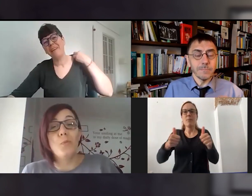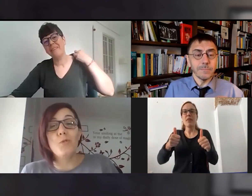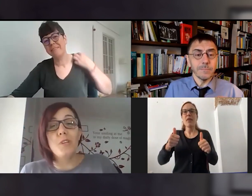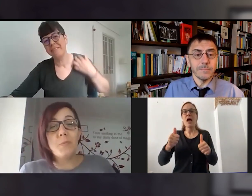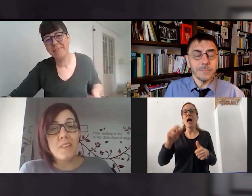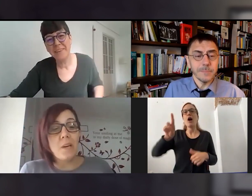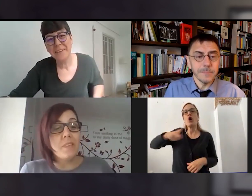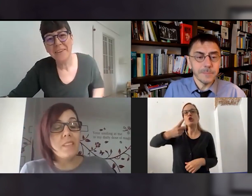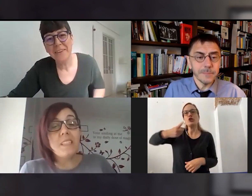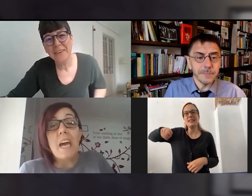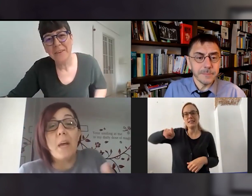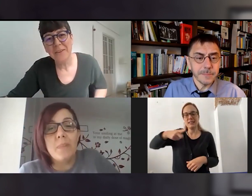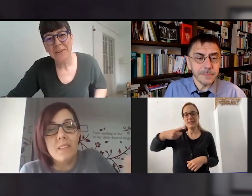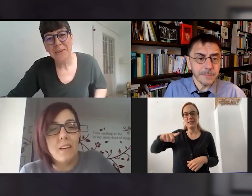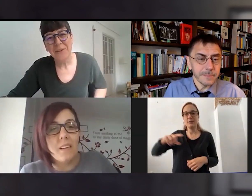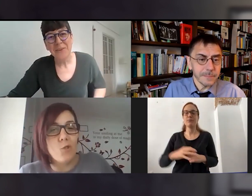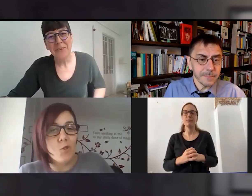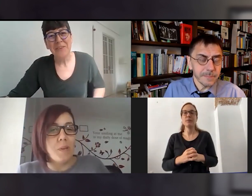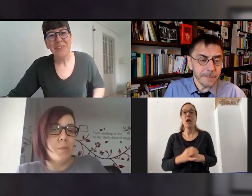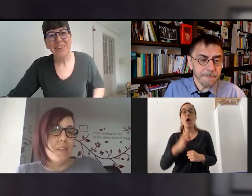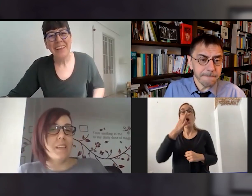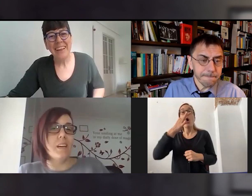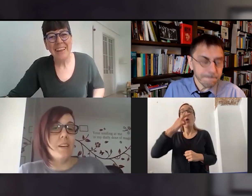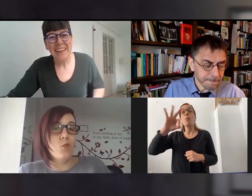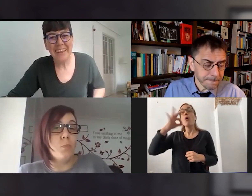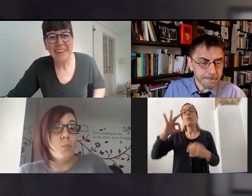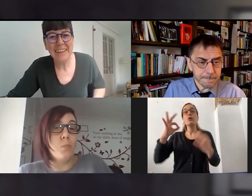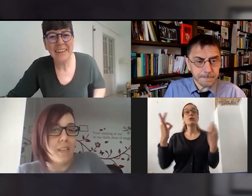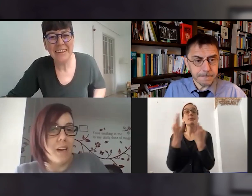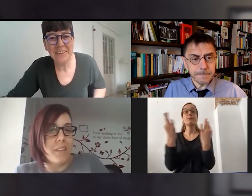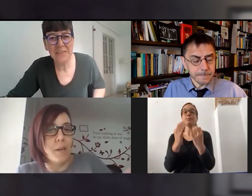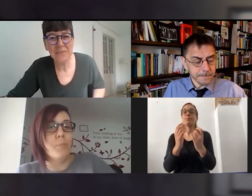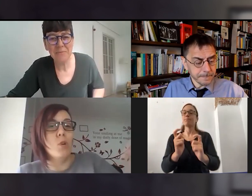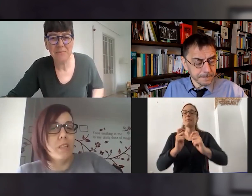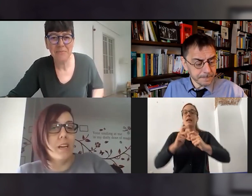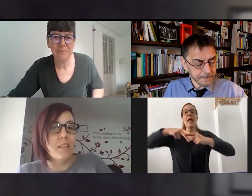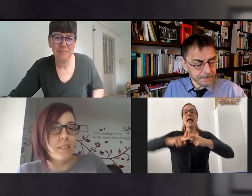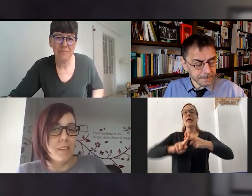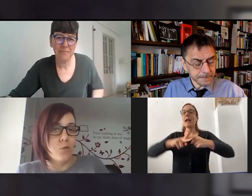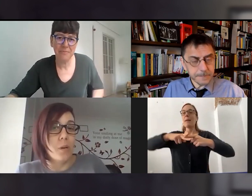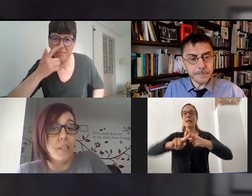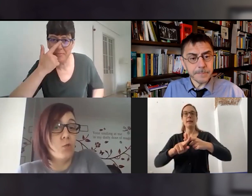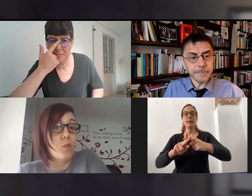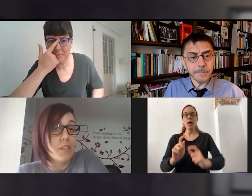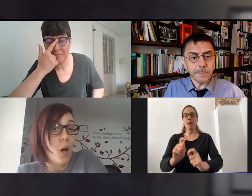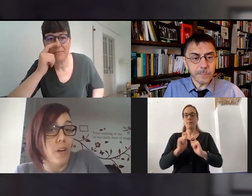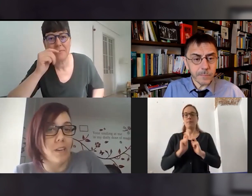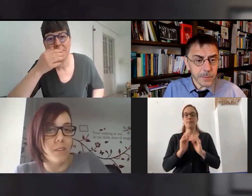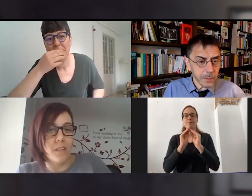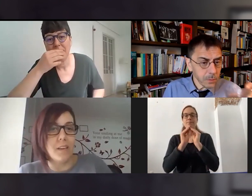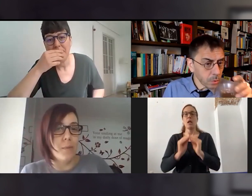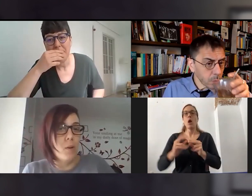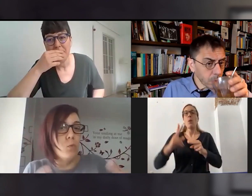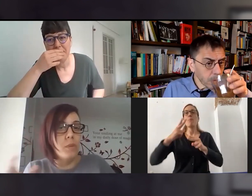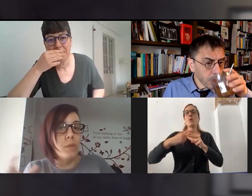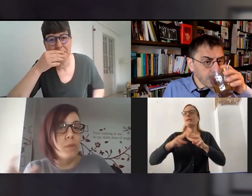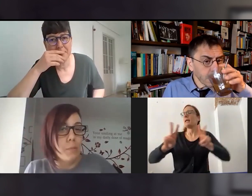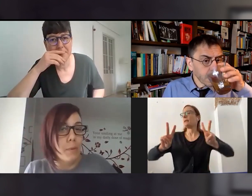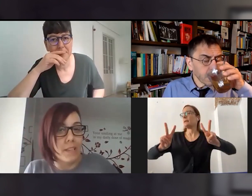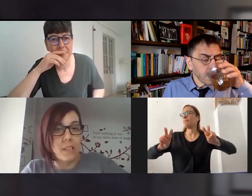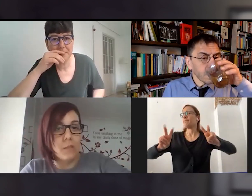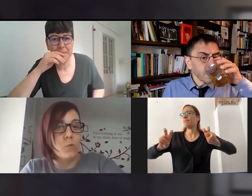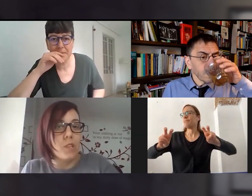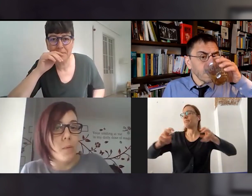Pues Podemos es precisamente esa herramienta que nos permitía y nos permite hacer políticas que no se habían hecho hasta ahora. Es decir, que había un momento